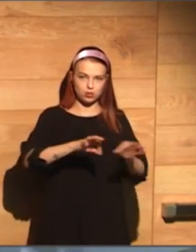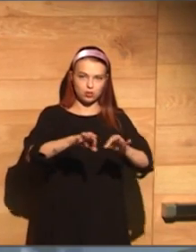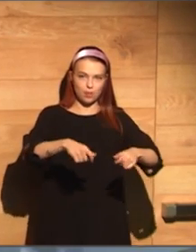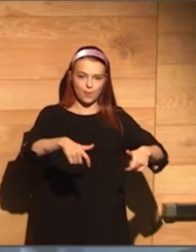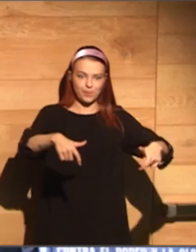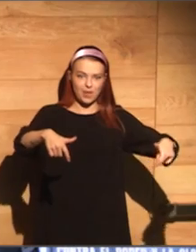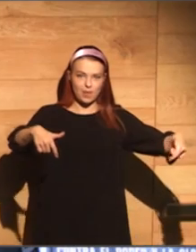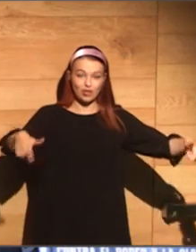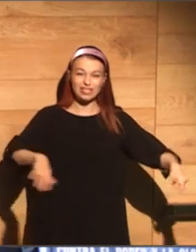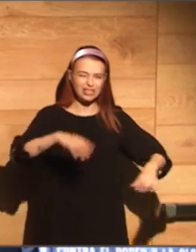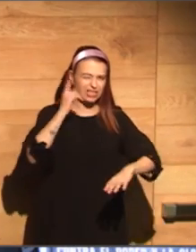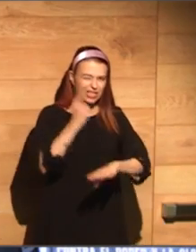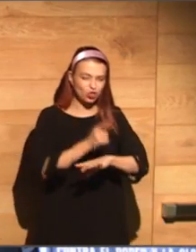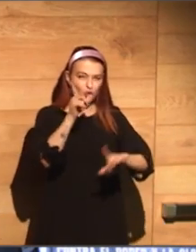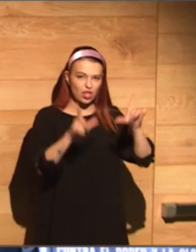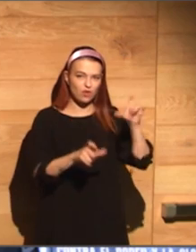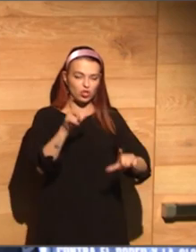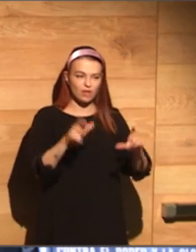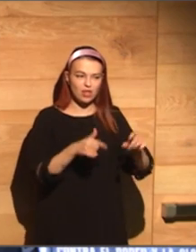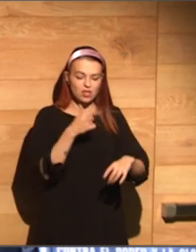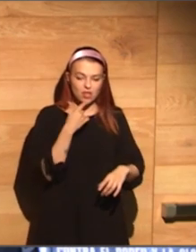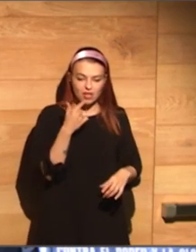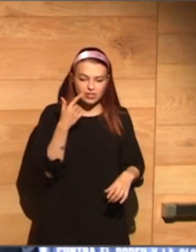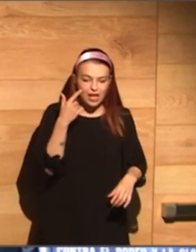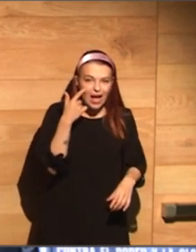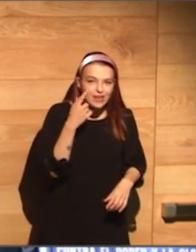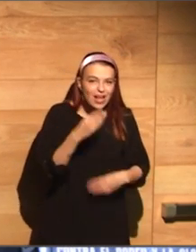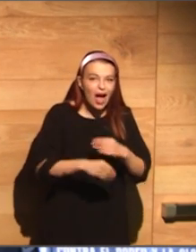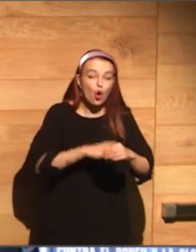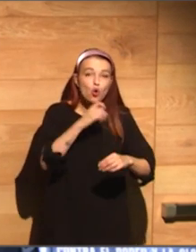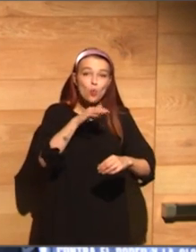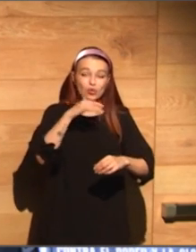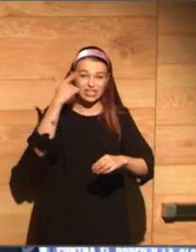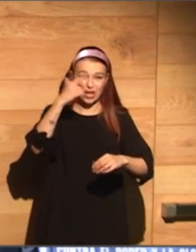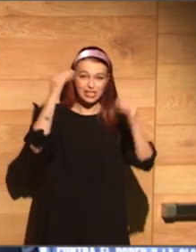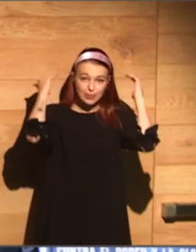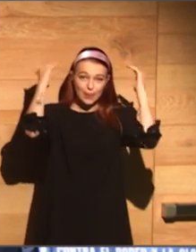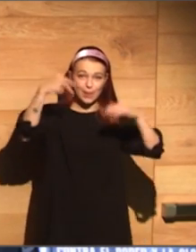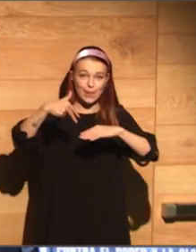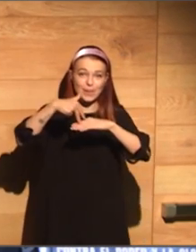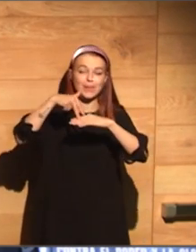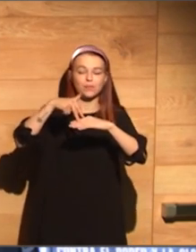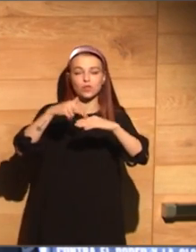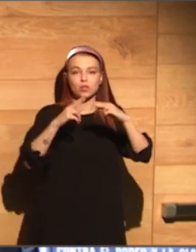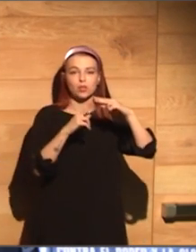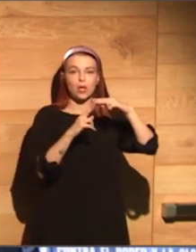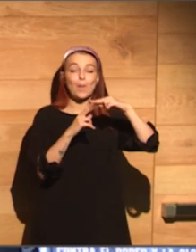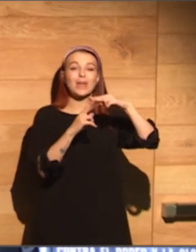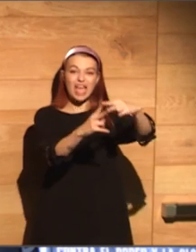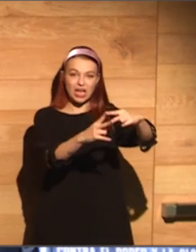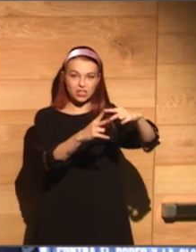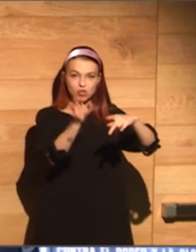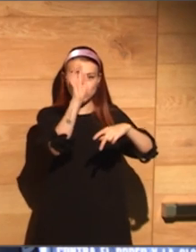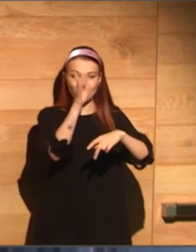las vías, para empezar, está decidiendo si eso se va a poder hacer con vías o están entrando en demasiados sitios y van a tener que usar ruedas neumáticas.